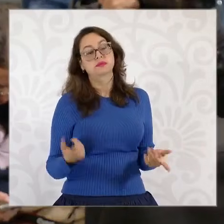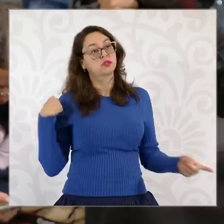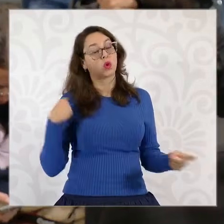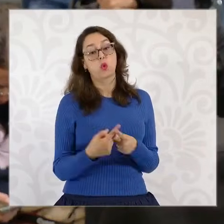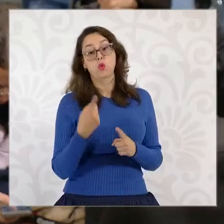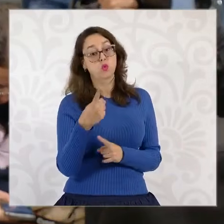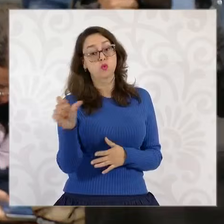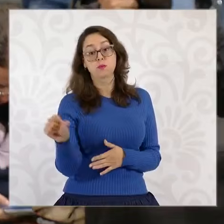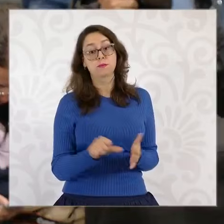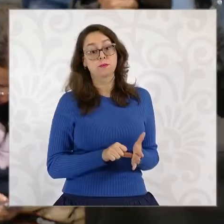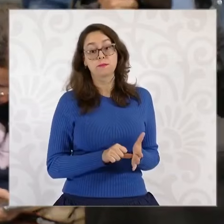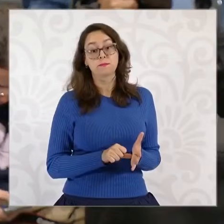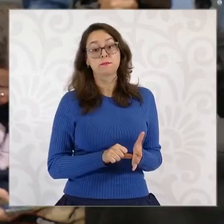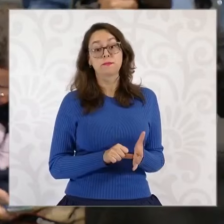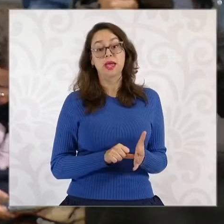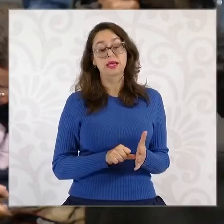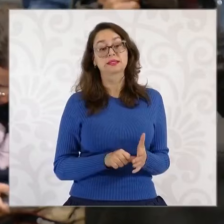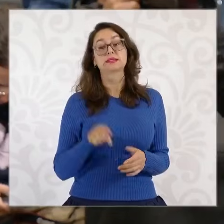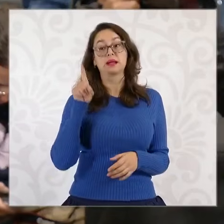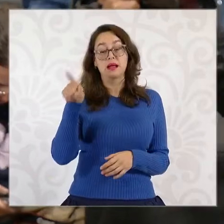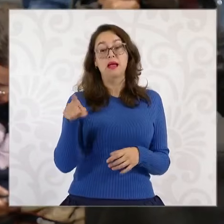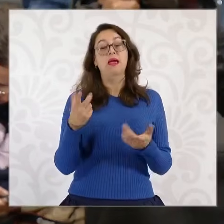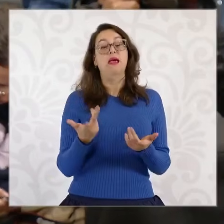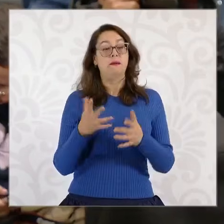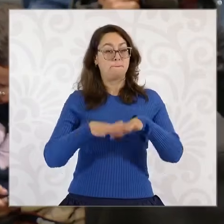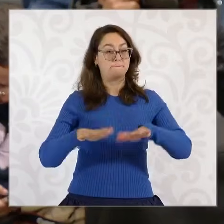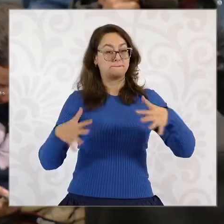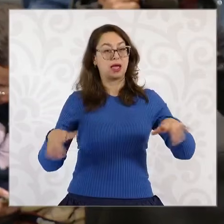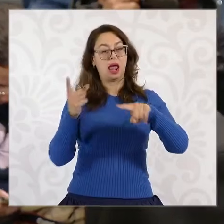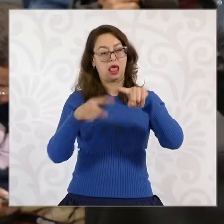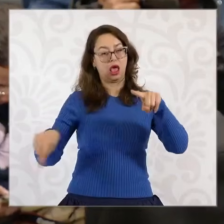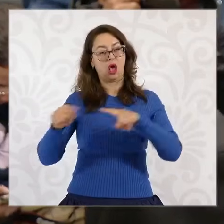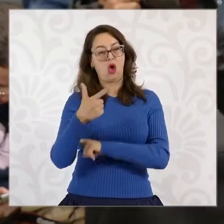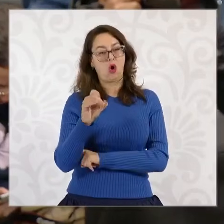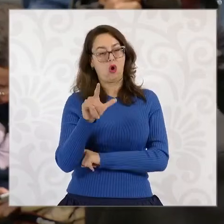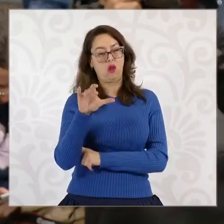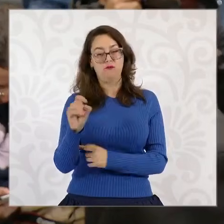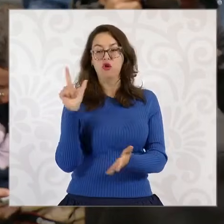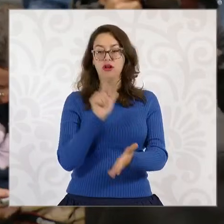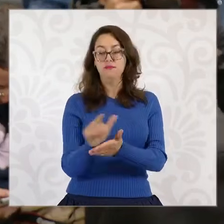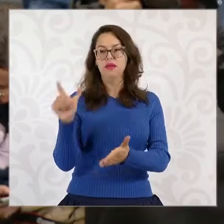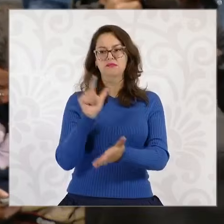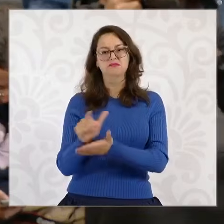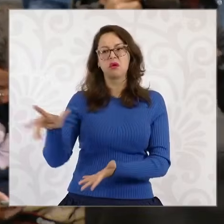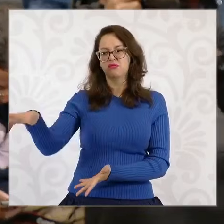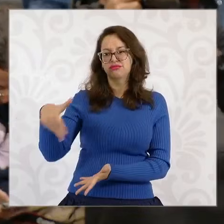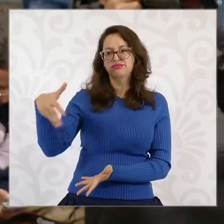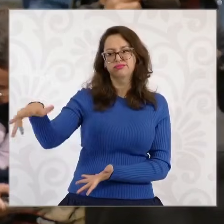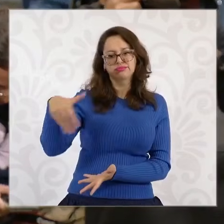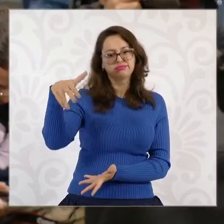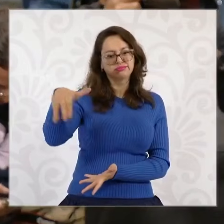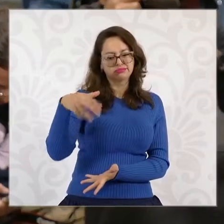mes, que se están limpiando las playas en el Golfo, hay una duda que yo tengo. ¿Dónde se está